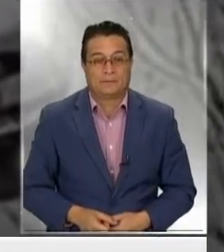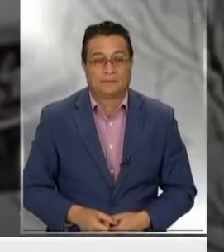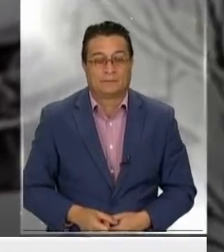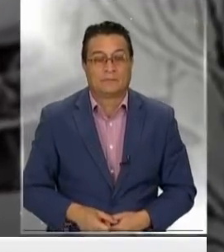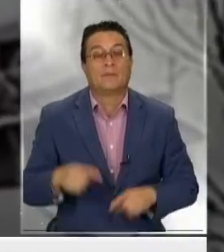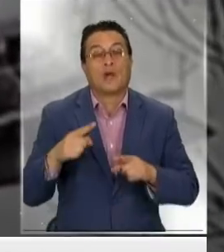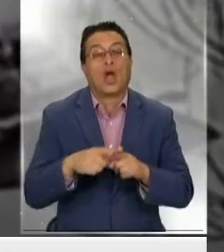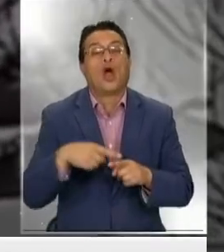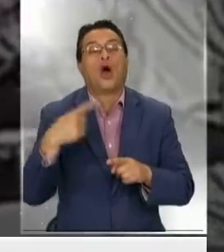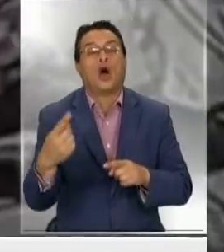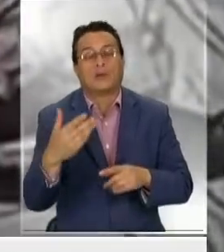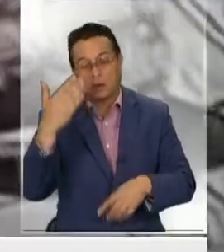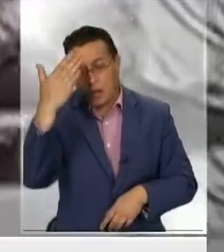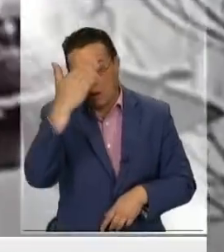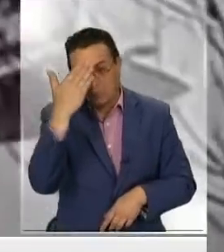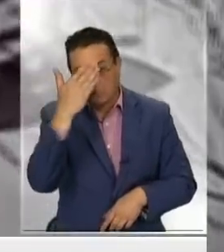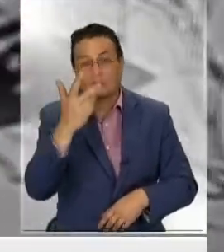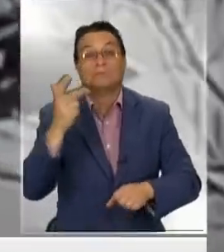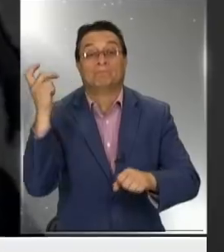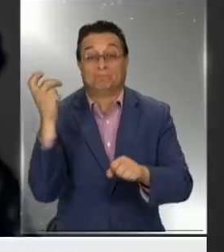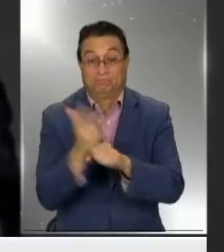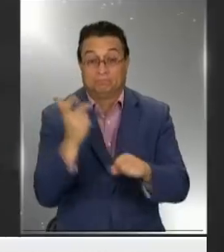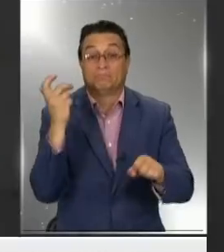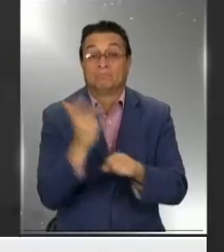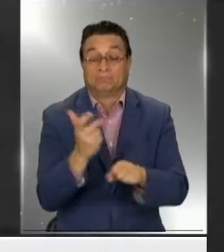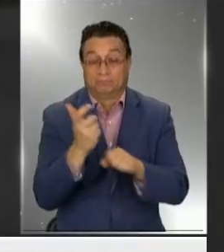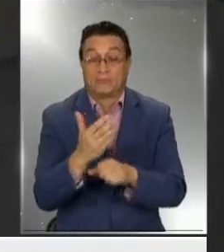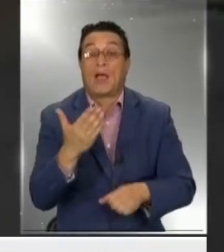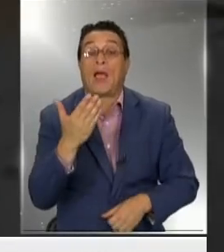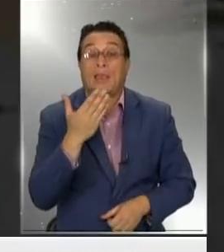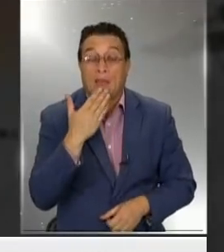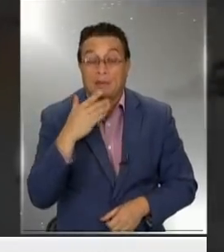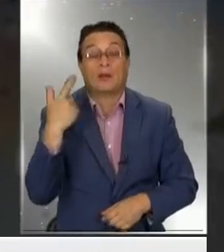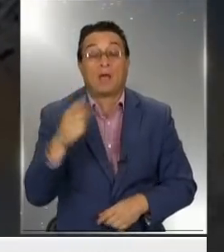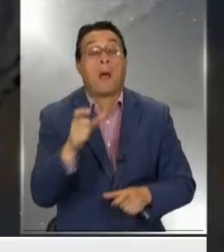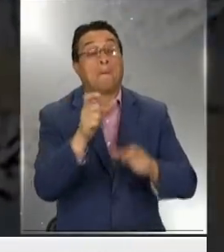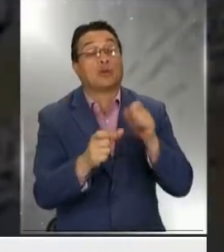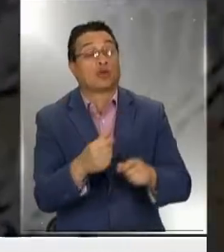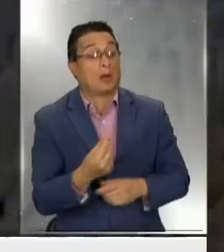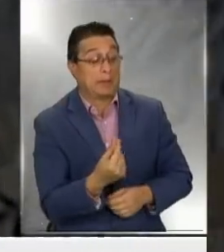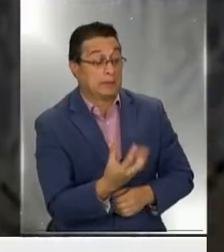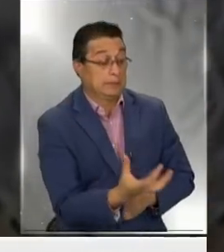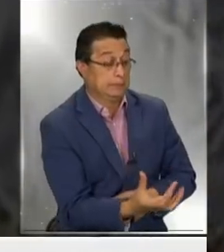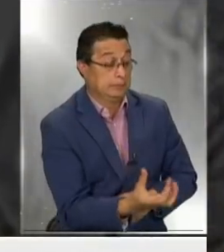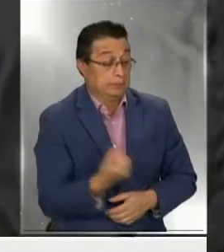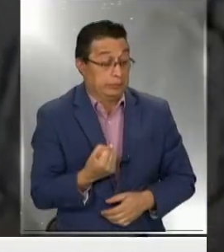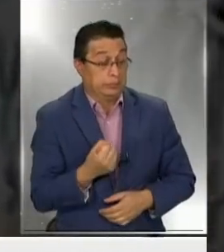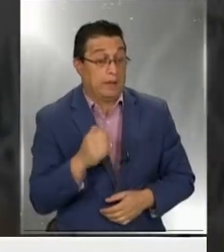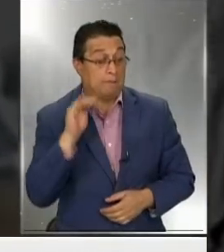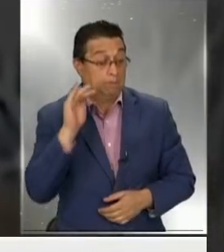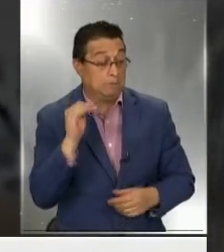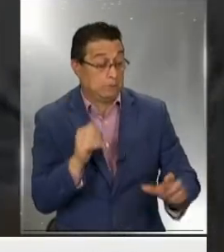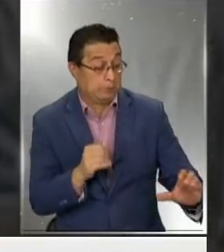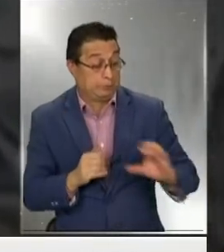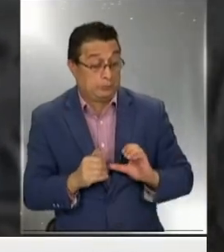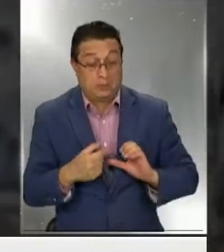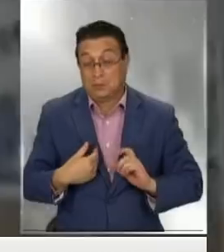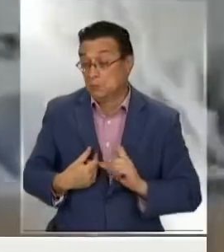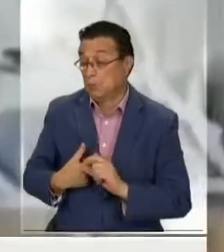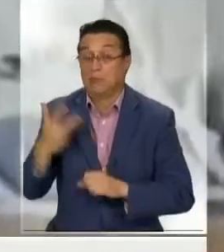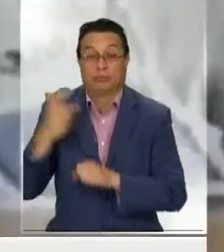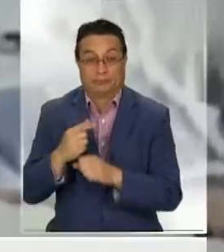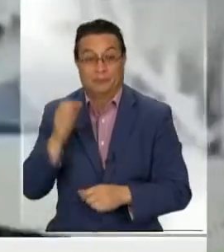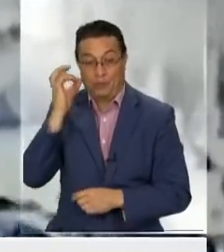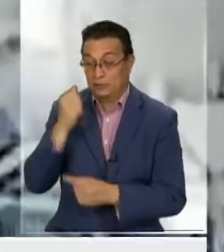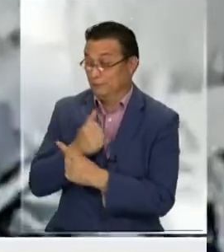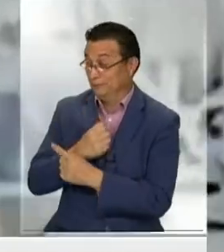La otra preocupación delictual es la de los asaltos, que puedan ocurrir luego que la gente retire el dinero desde una sucursal pagadora. Esta joven